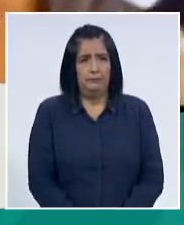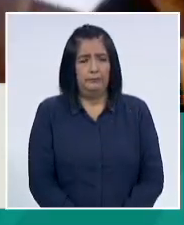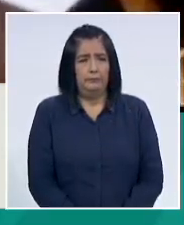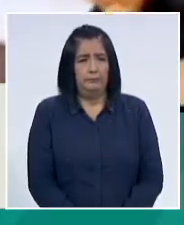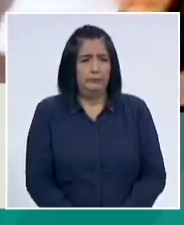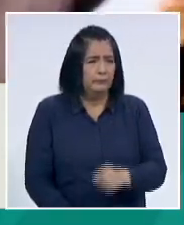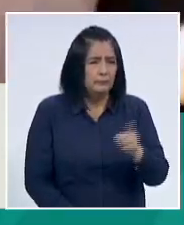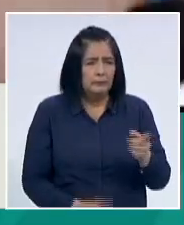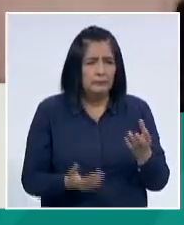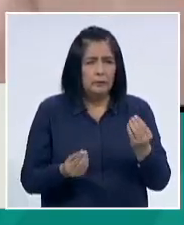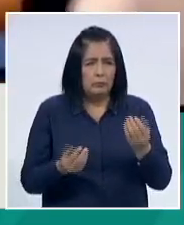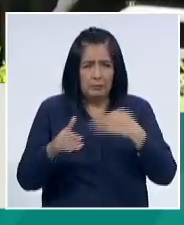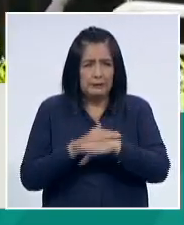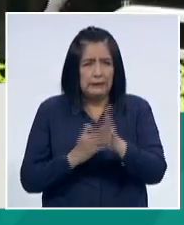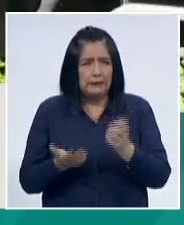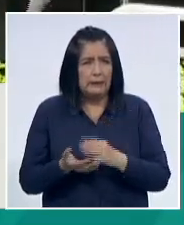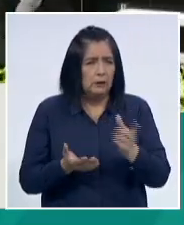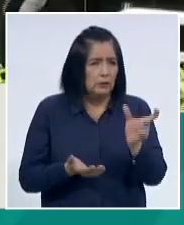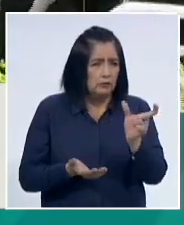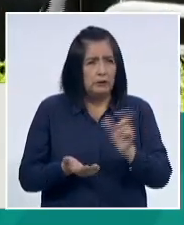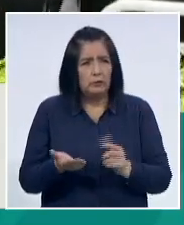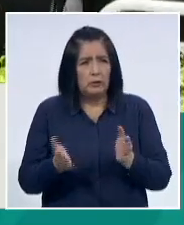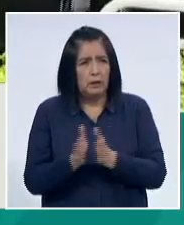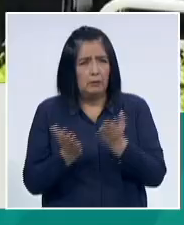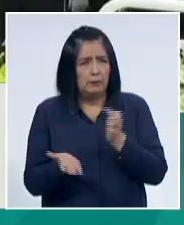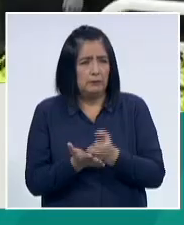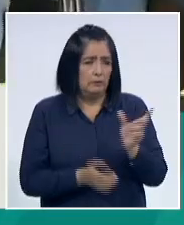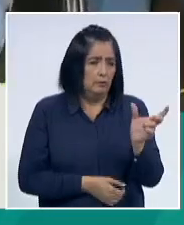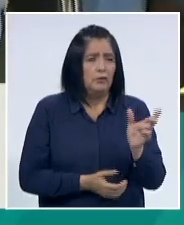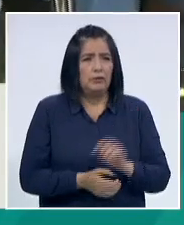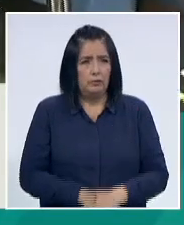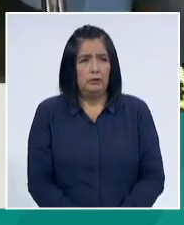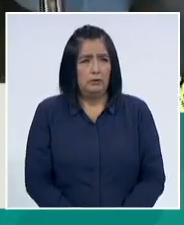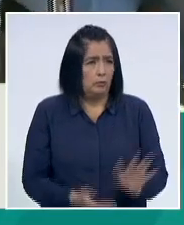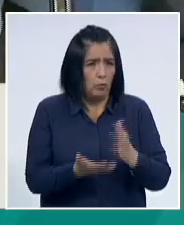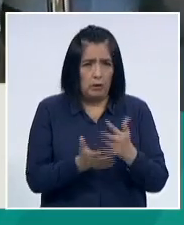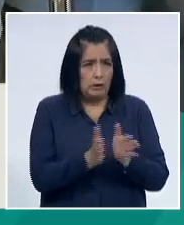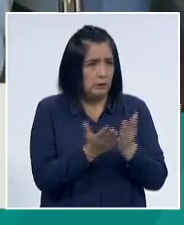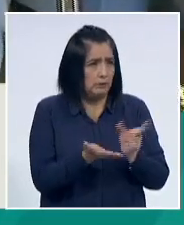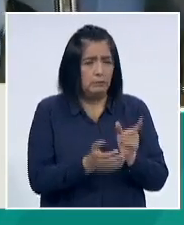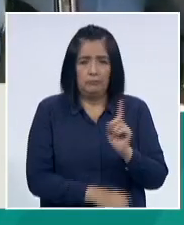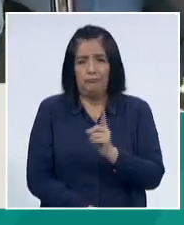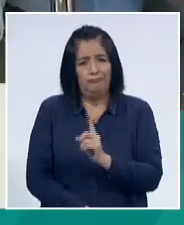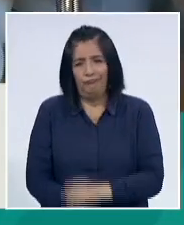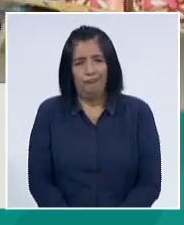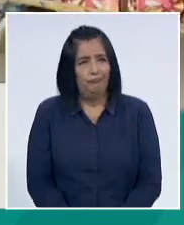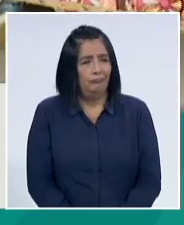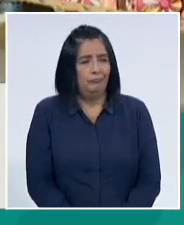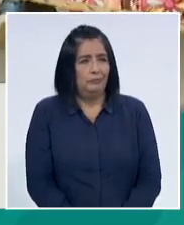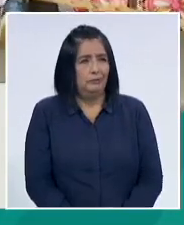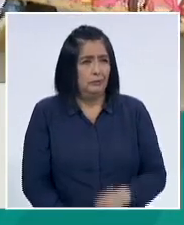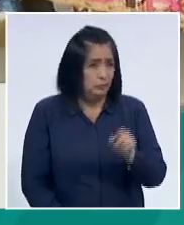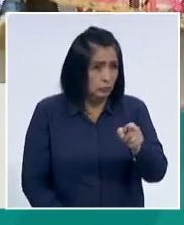Amigo, ¿por qué pretendes ingresar? ¿Con cédula o pasaporte vas a ingresar? Cédula. ¿Con cédula vas a ingresar? ¿No tienes pasaporte? No. ¿Tiene